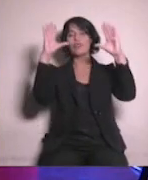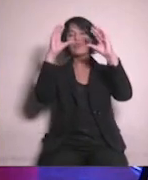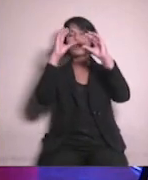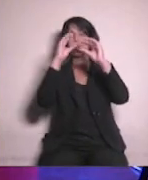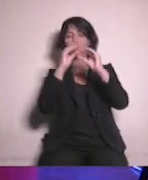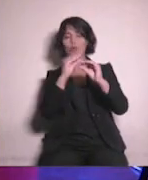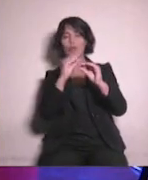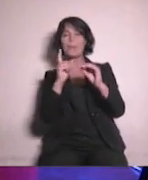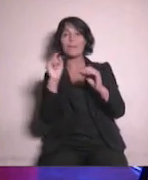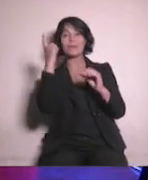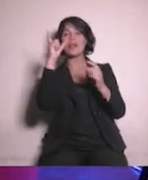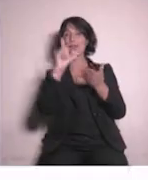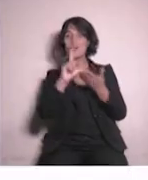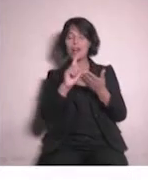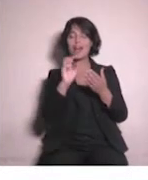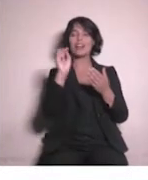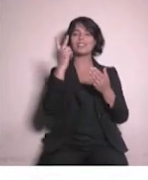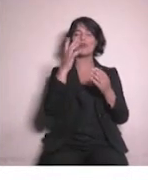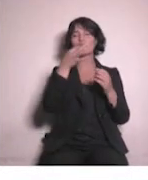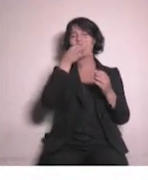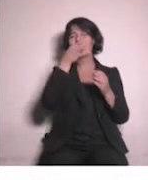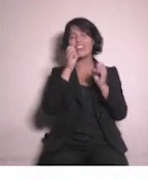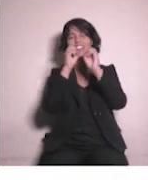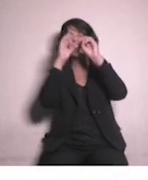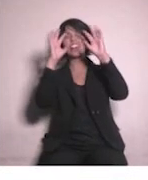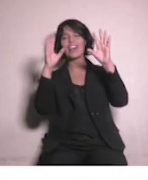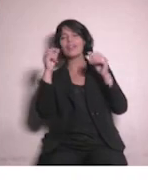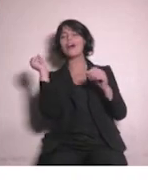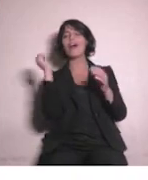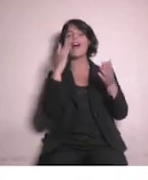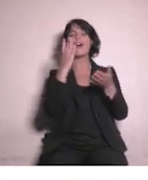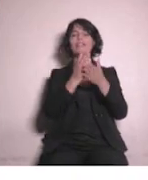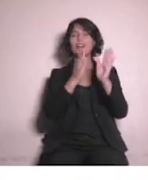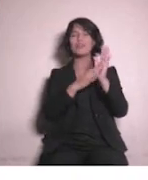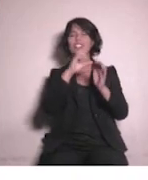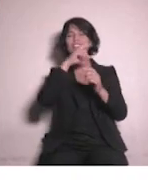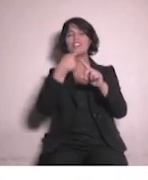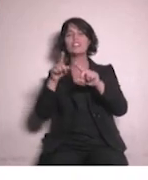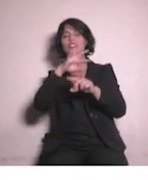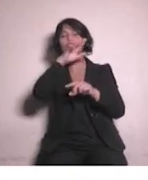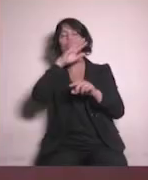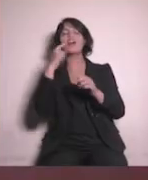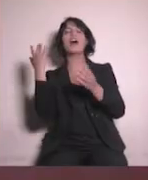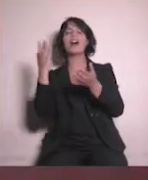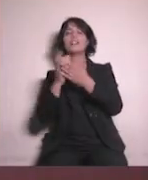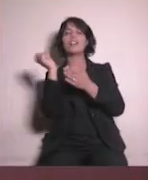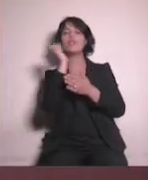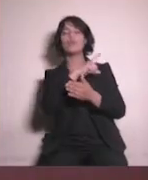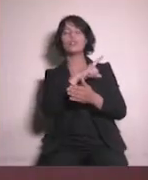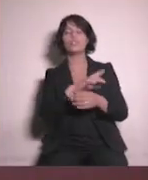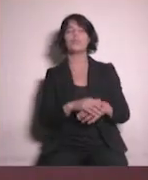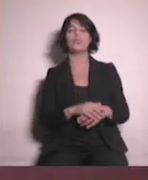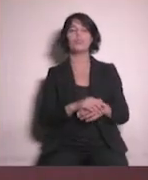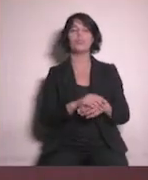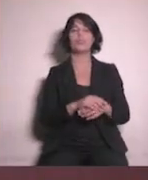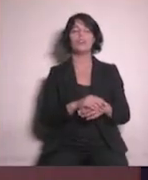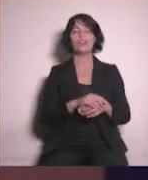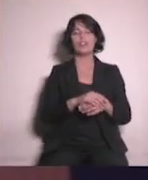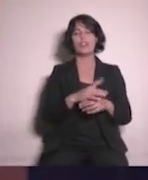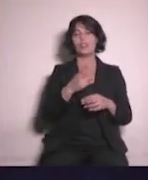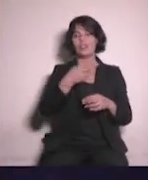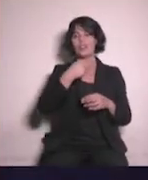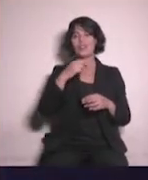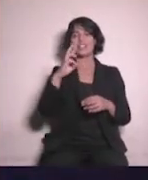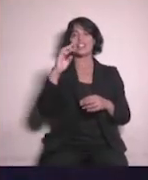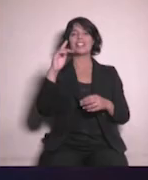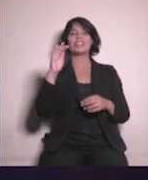degradando hasta el rojo oscuro, que es el último lugar. Y aquí podemos ver que nuestra rentabilidad ha sido consistente en